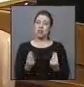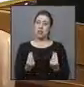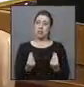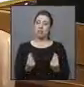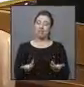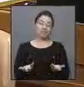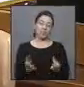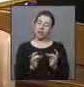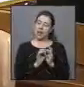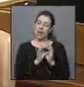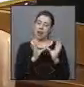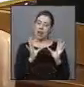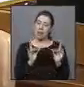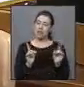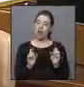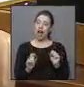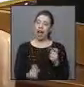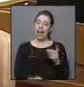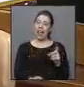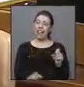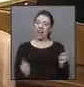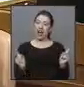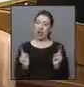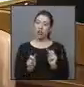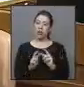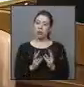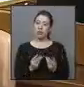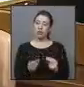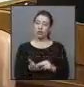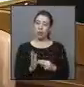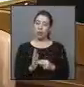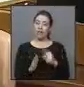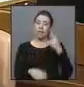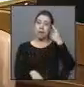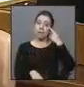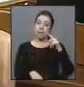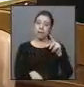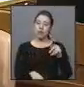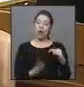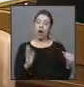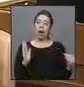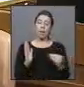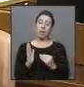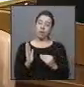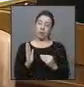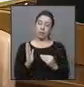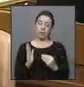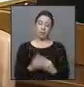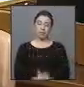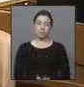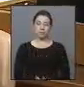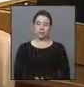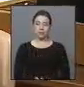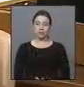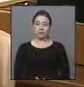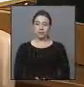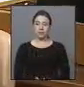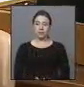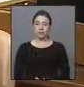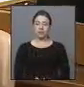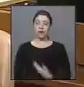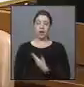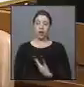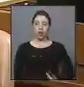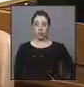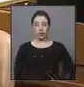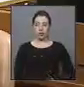Claramente no es con agendas cortas cómo se resuelve el problema. Sin embargo, respaldaremos al Tiempo, señor Presidente, diputado. Respaldaremos